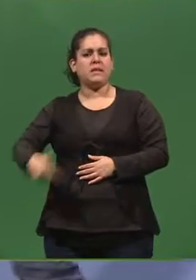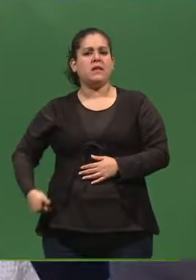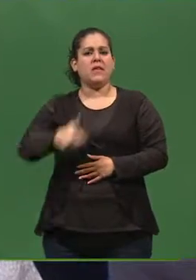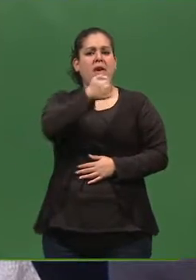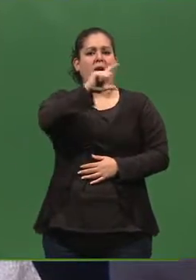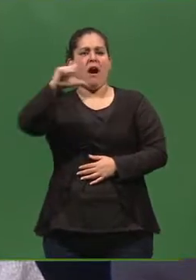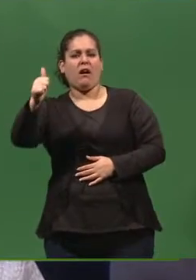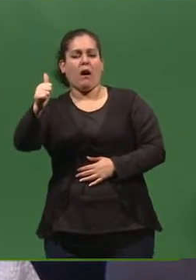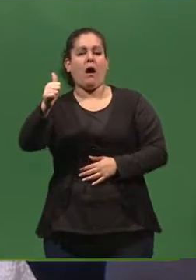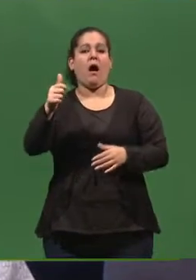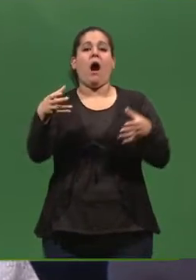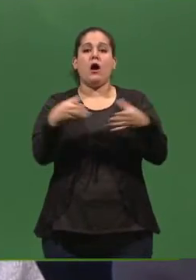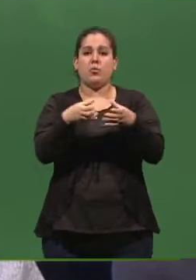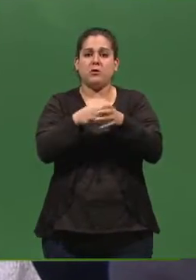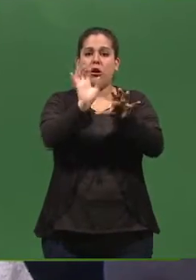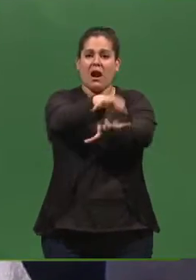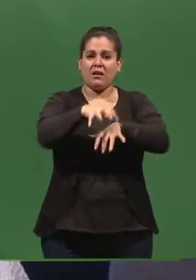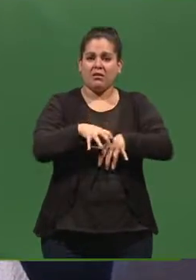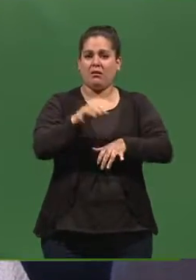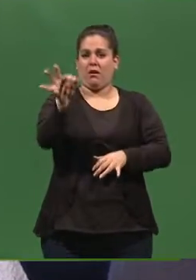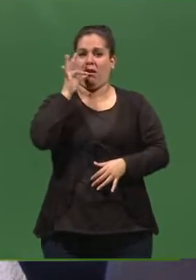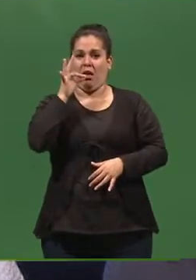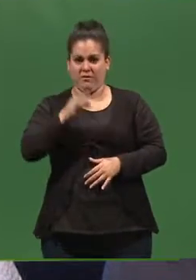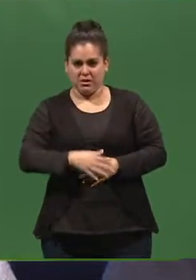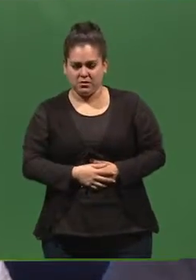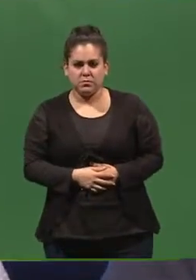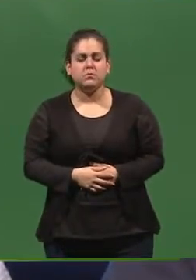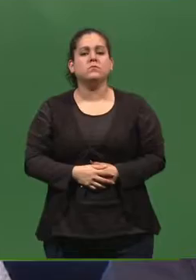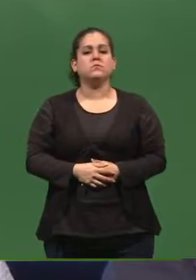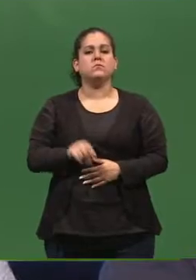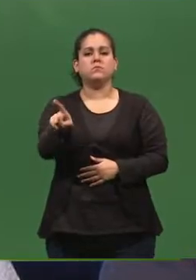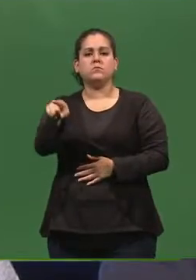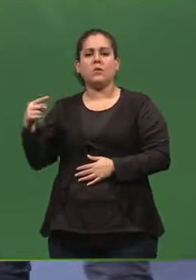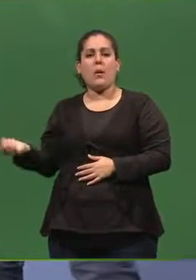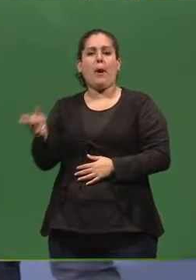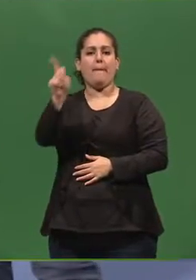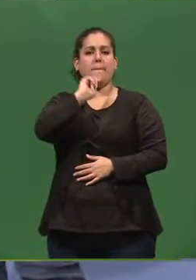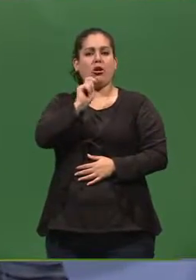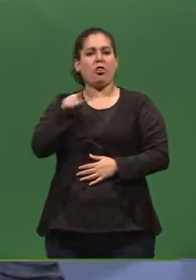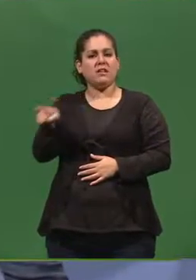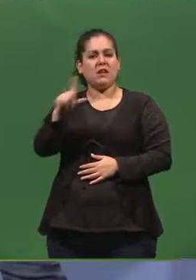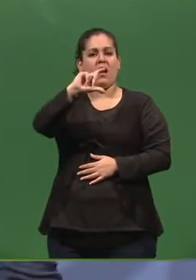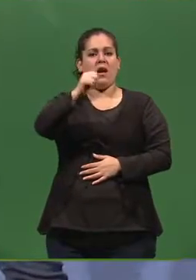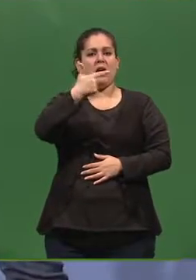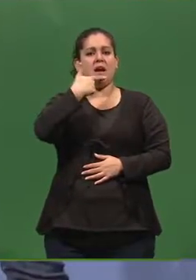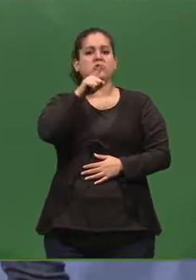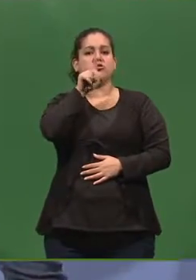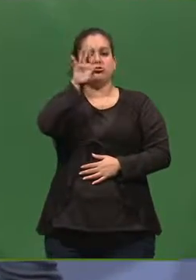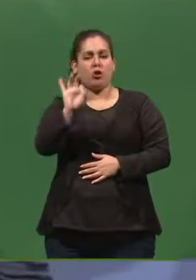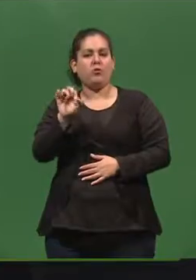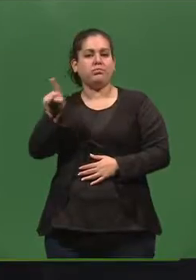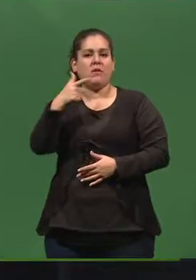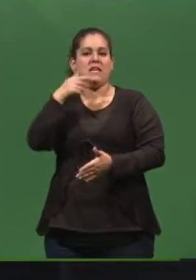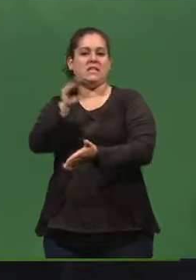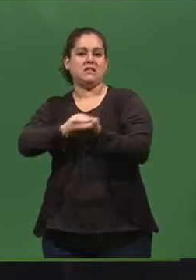ACA. ACA es... La Agrupación Agricultores Canábicos Argentinos. Bueno, y el periodista Mariano Castro, periodista de